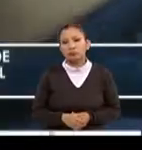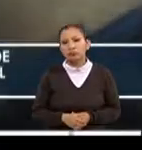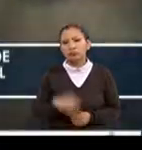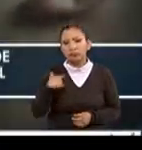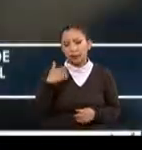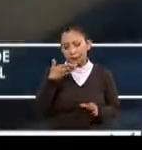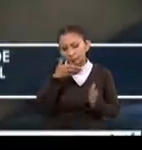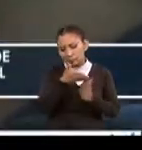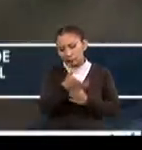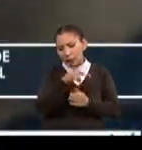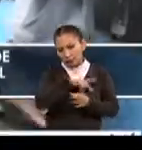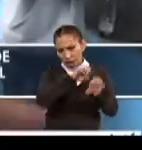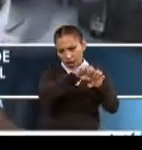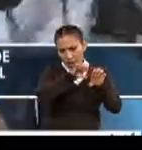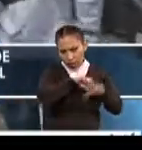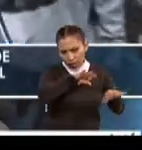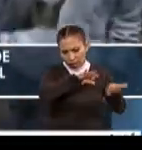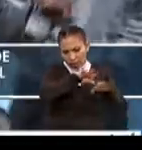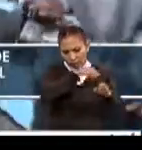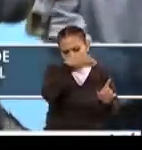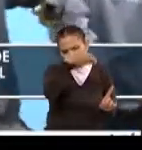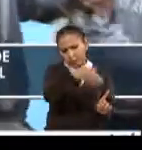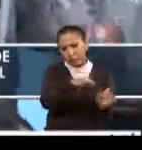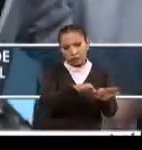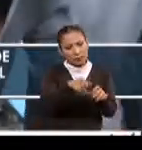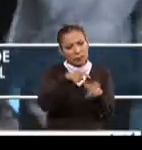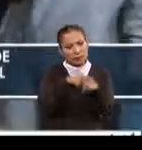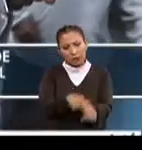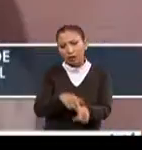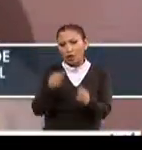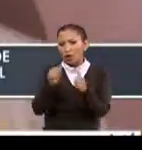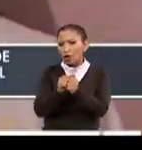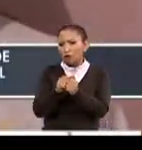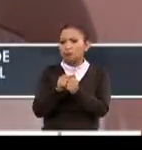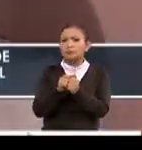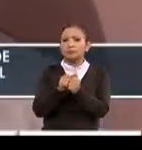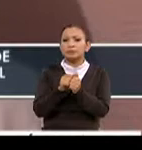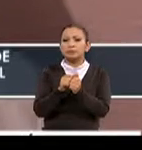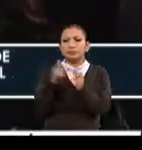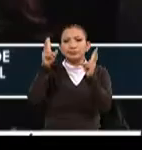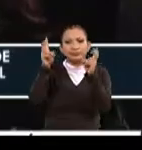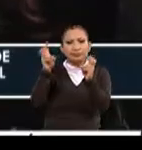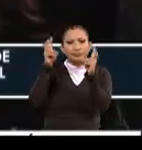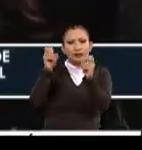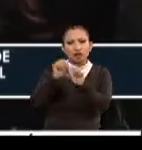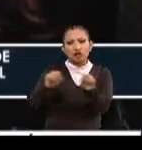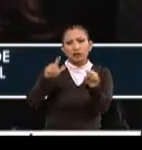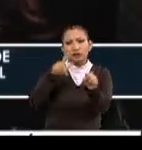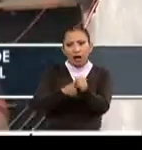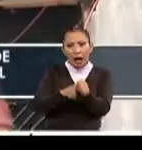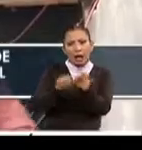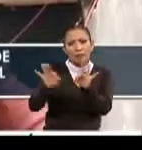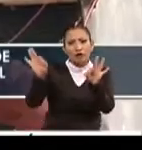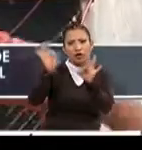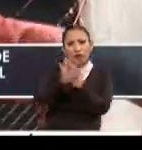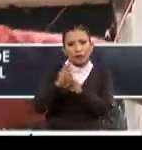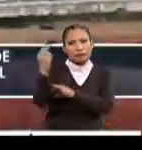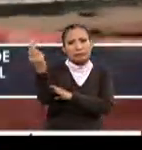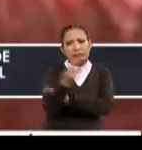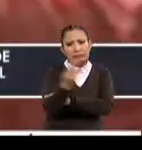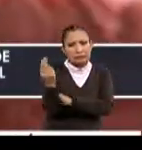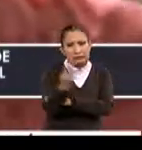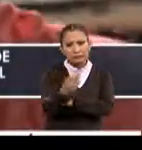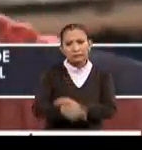La línea de mi equipo de trabajo pues es seguir trabajando con temas sociales importantes,